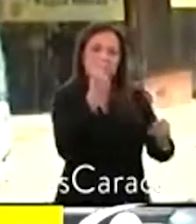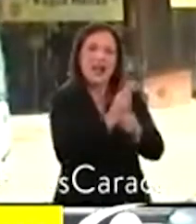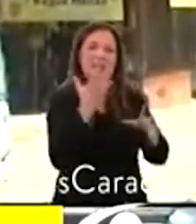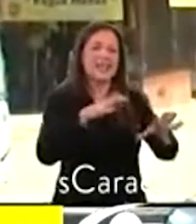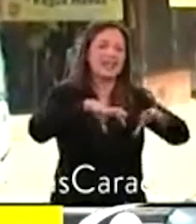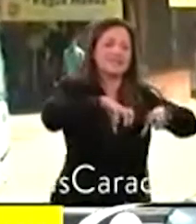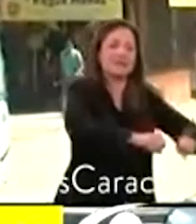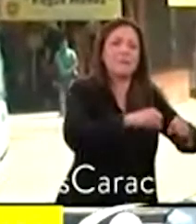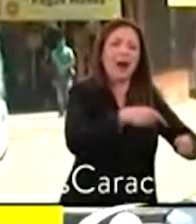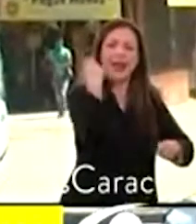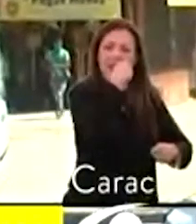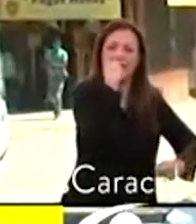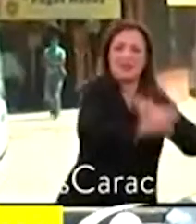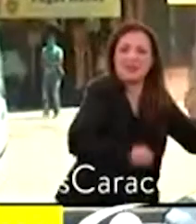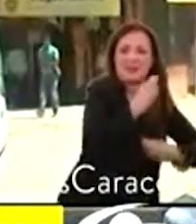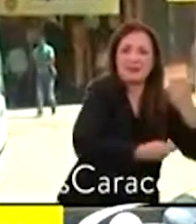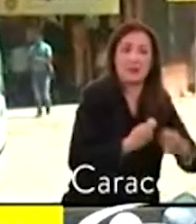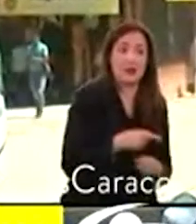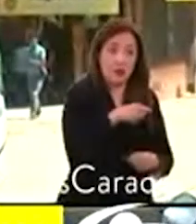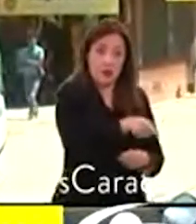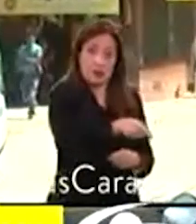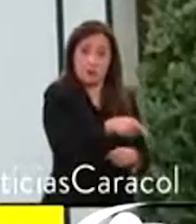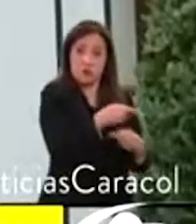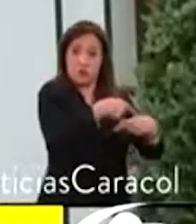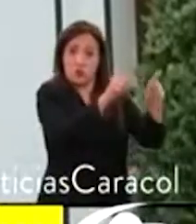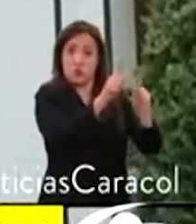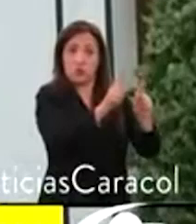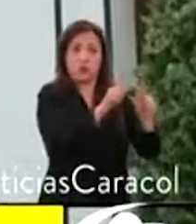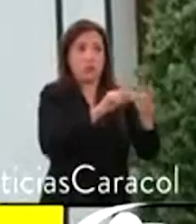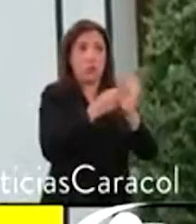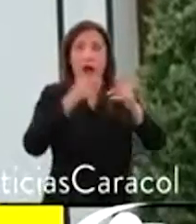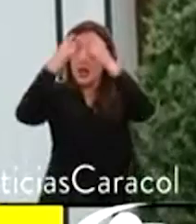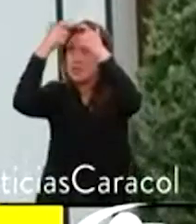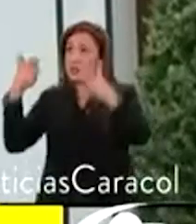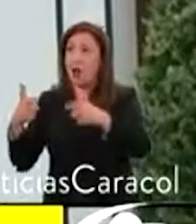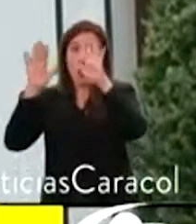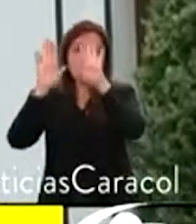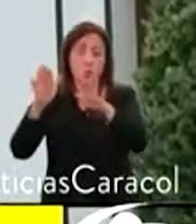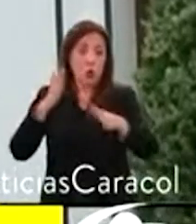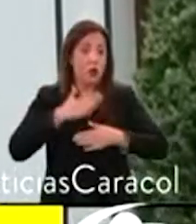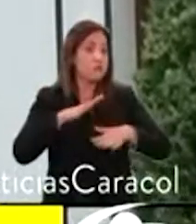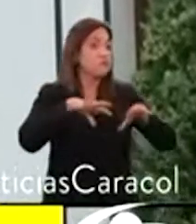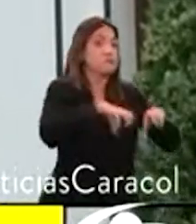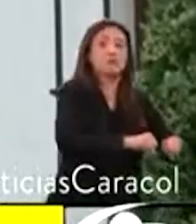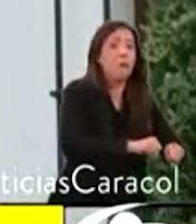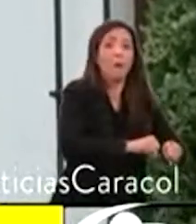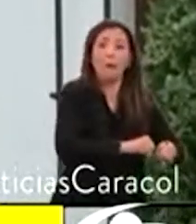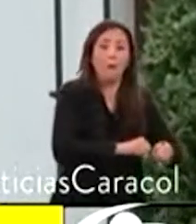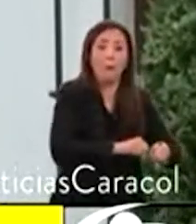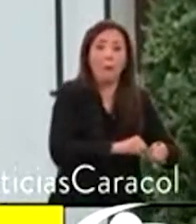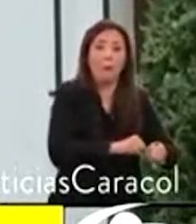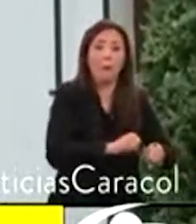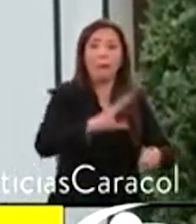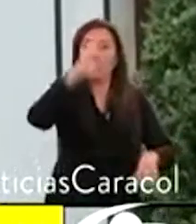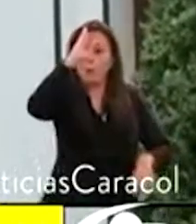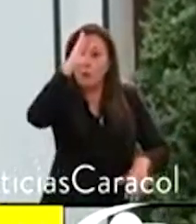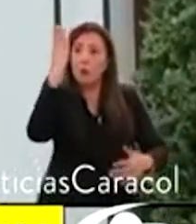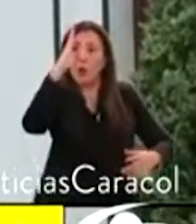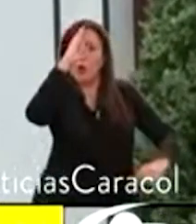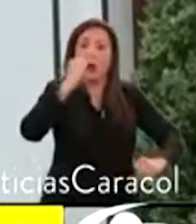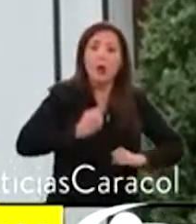el narcotráfico. Es un territorio que no le pertenece ya al Estado, que no lo ocupa la fuerza pública y la